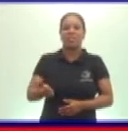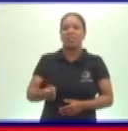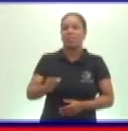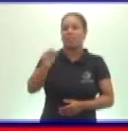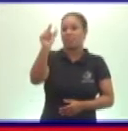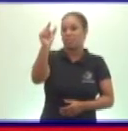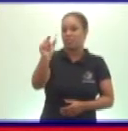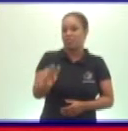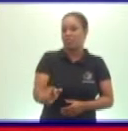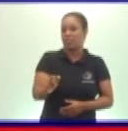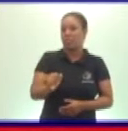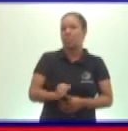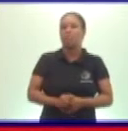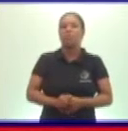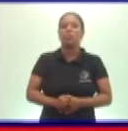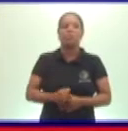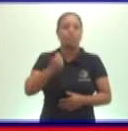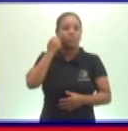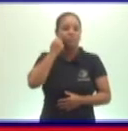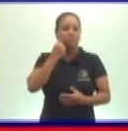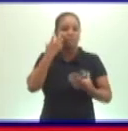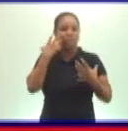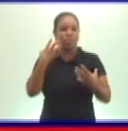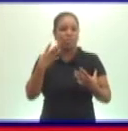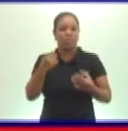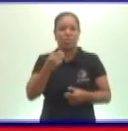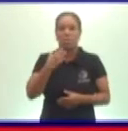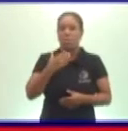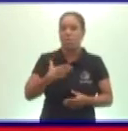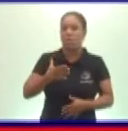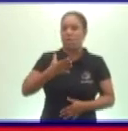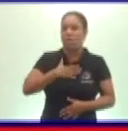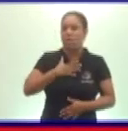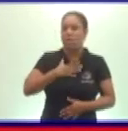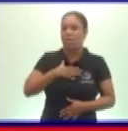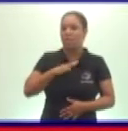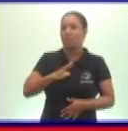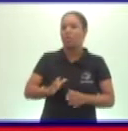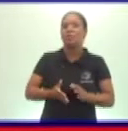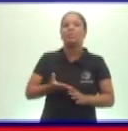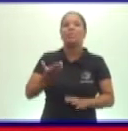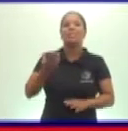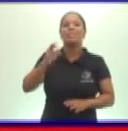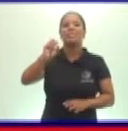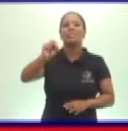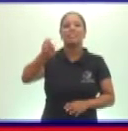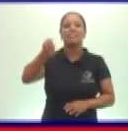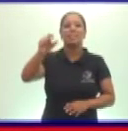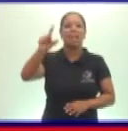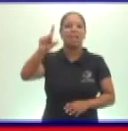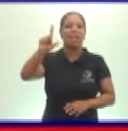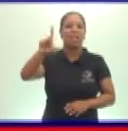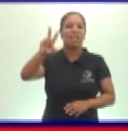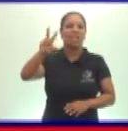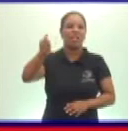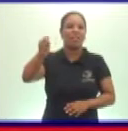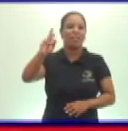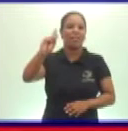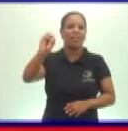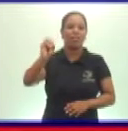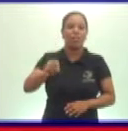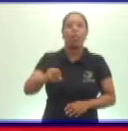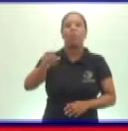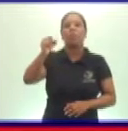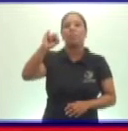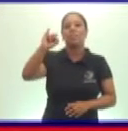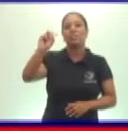tan controversial, es decir, tan controvertida como es el propio Salvador Cisneros Betancur, que encabezó